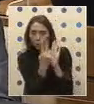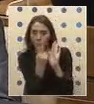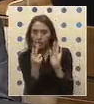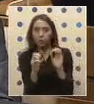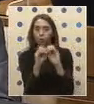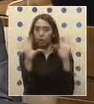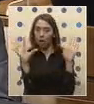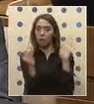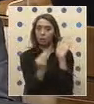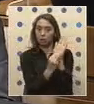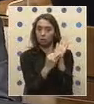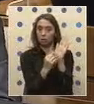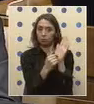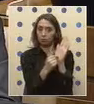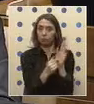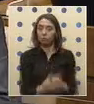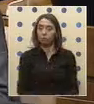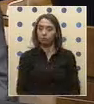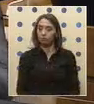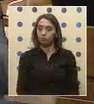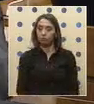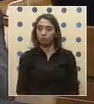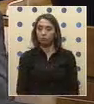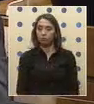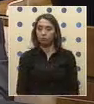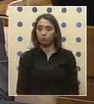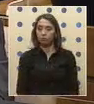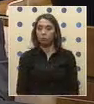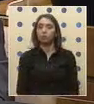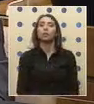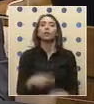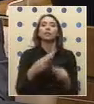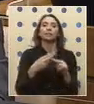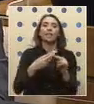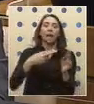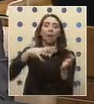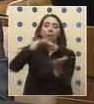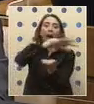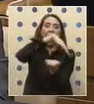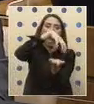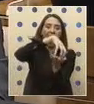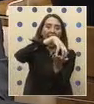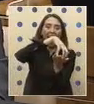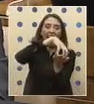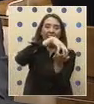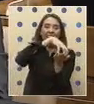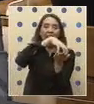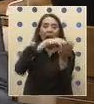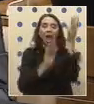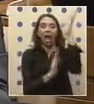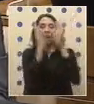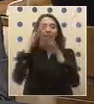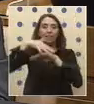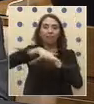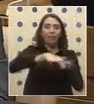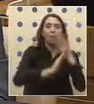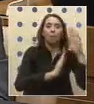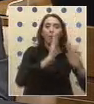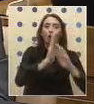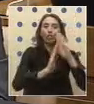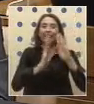determinado, en el caso de las áreas protegidas. Decíamos claramente